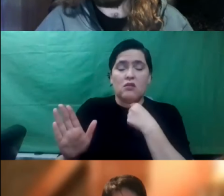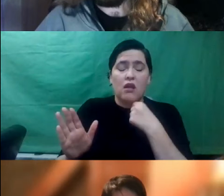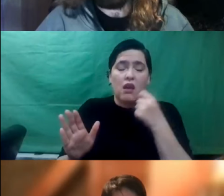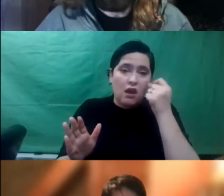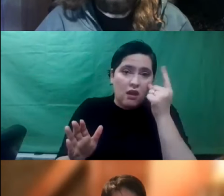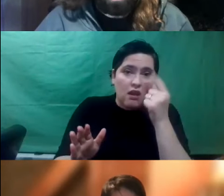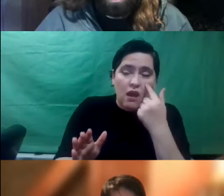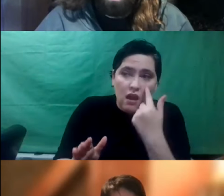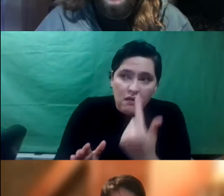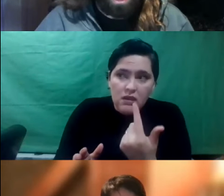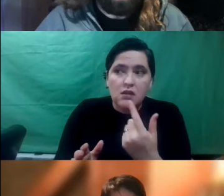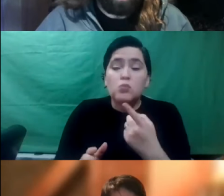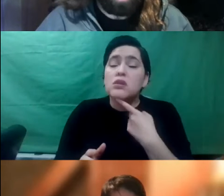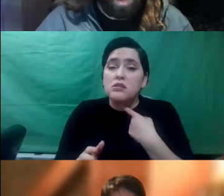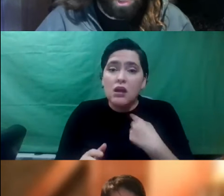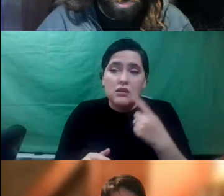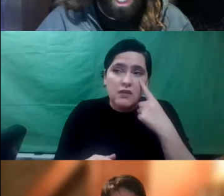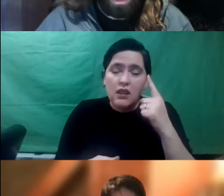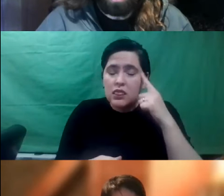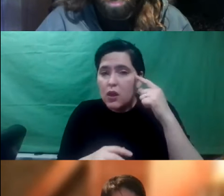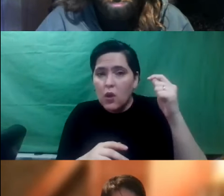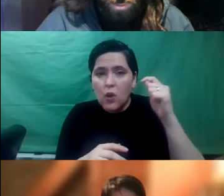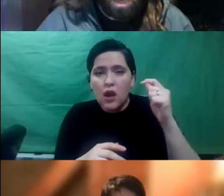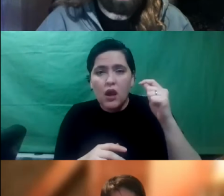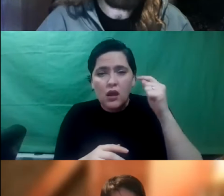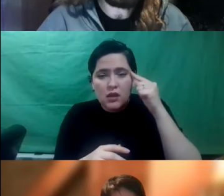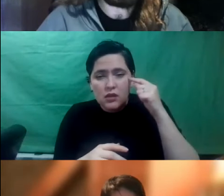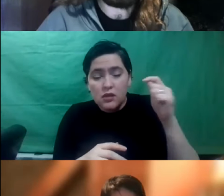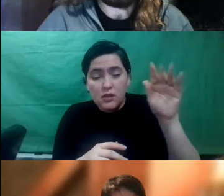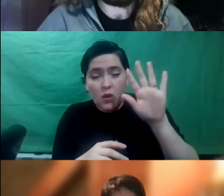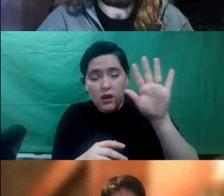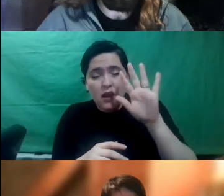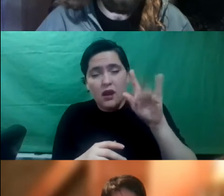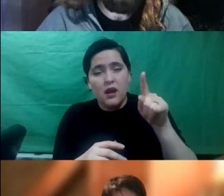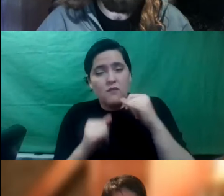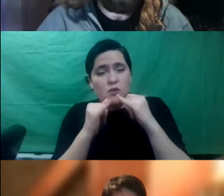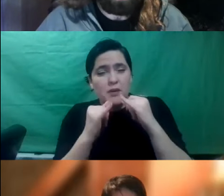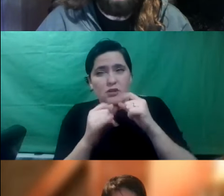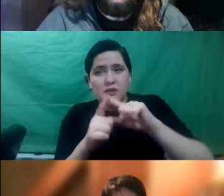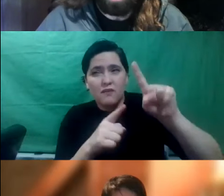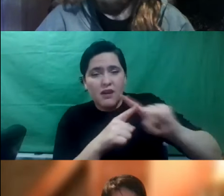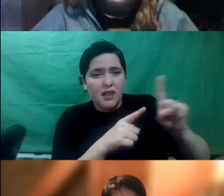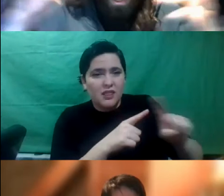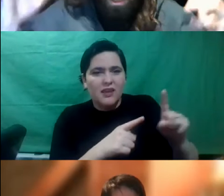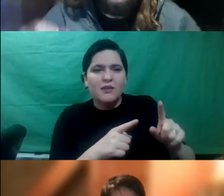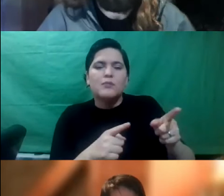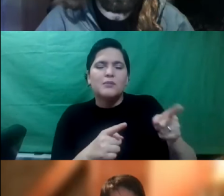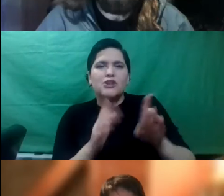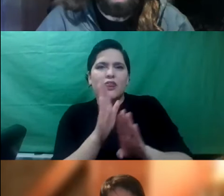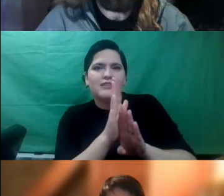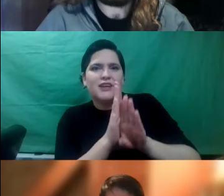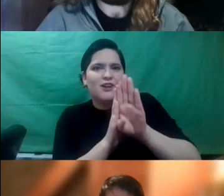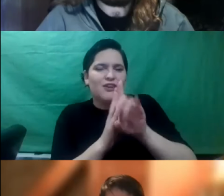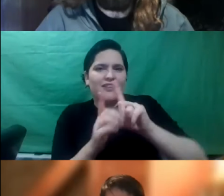interesante. Utilizan teoría de la información multivariada, que son recientes desarrollos de la teoría de la información para sistemas de